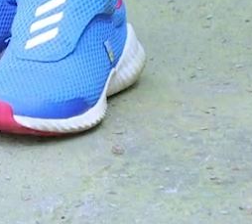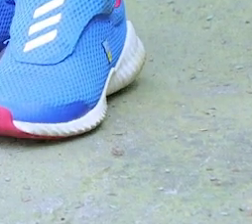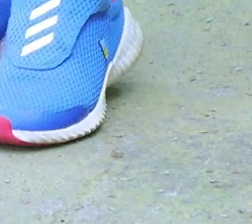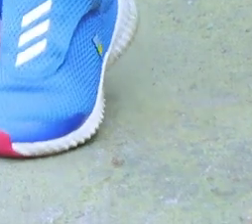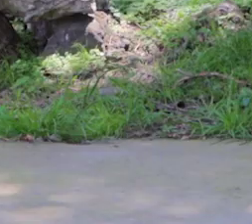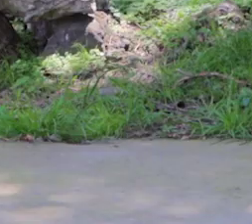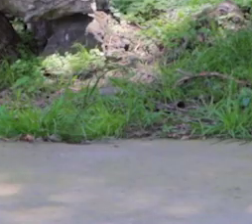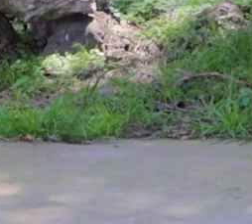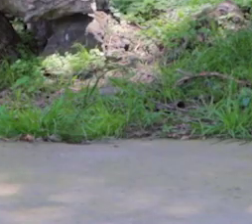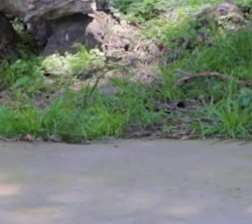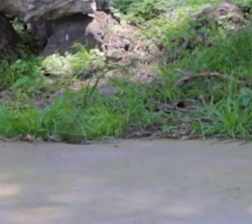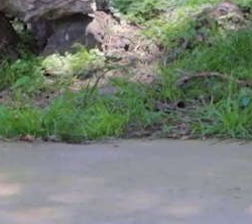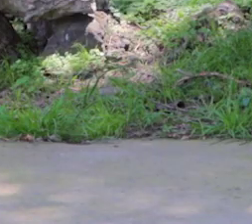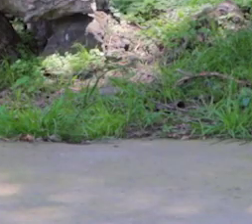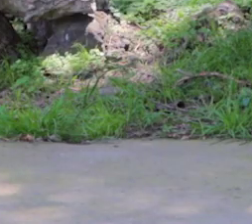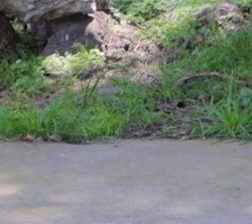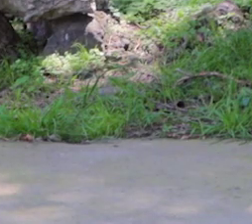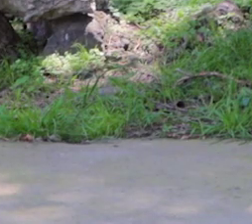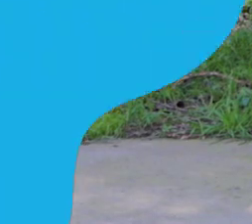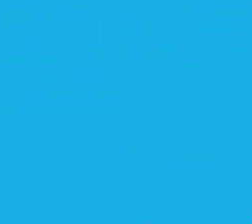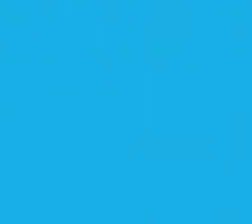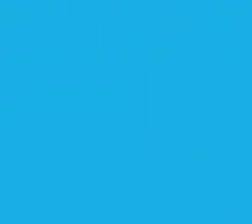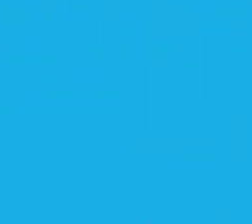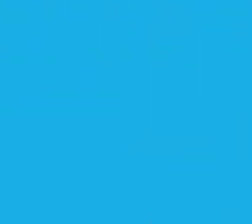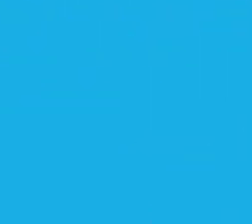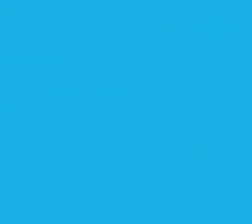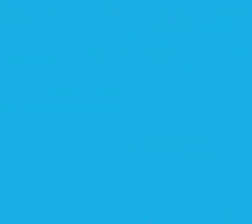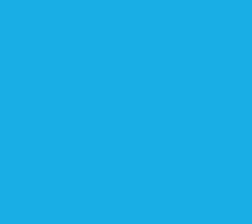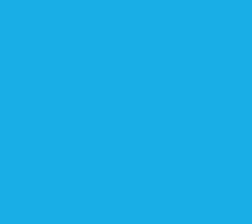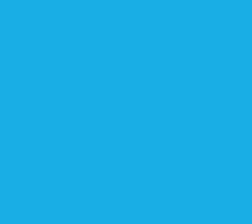Bien, otra más. Perfecto, ahí está bien.